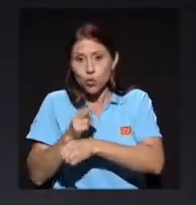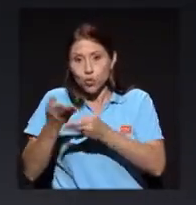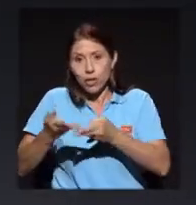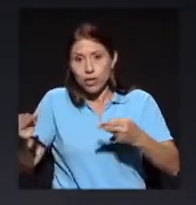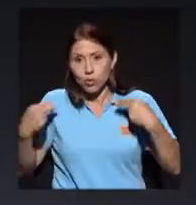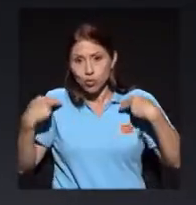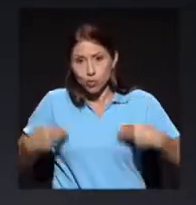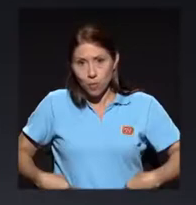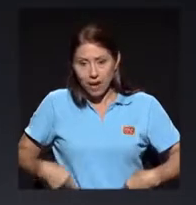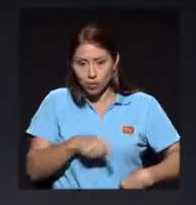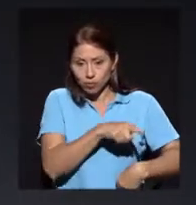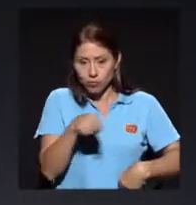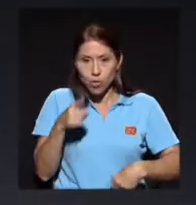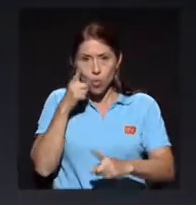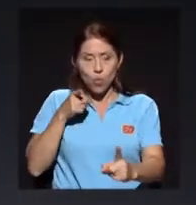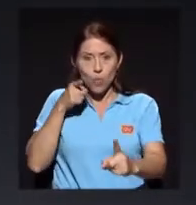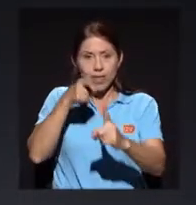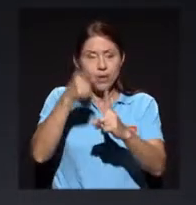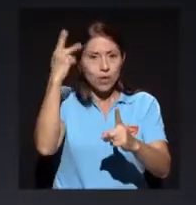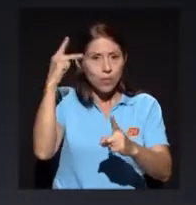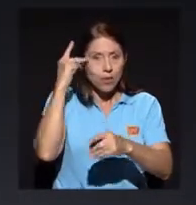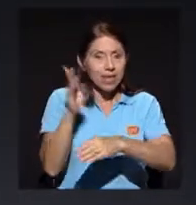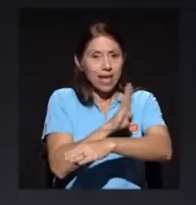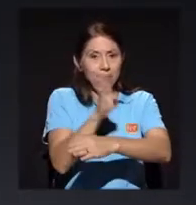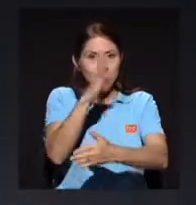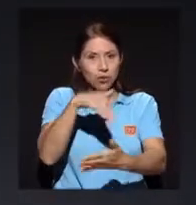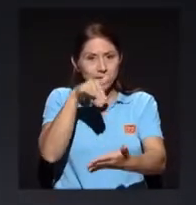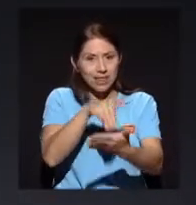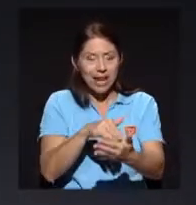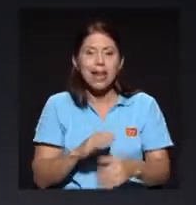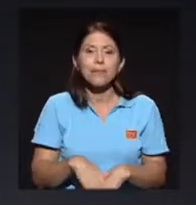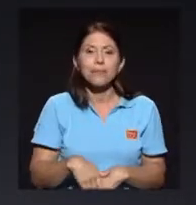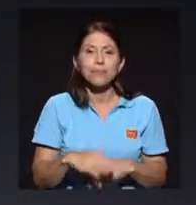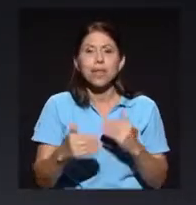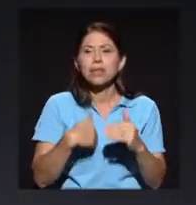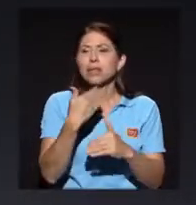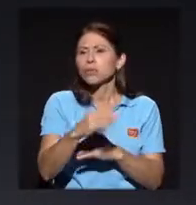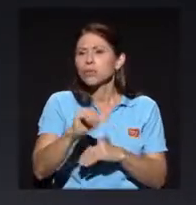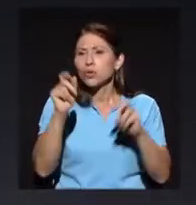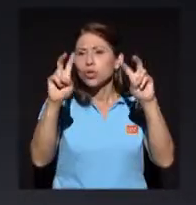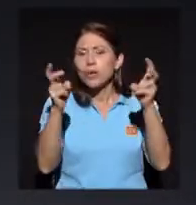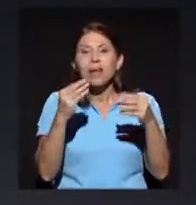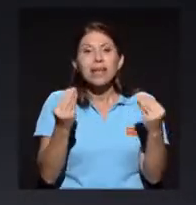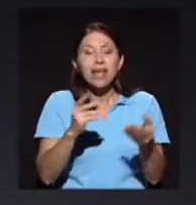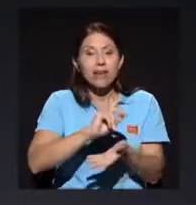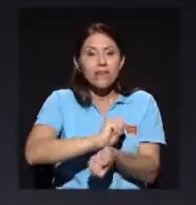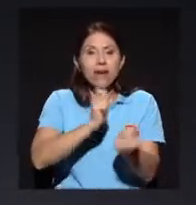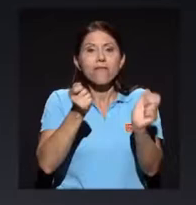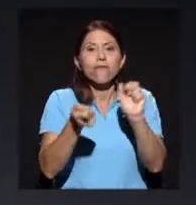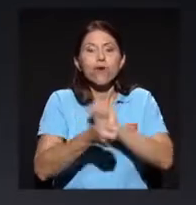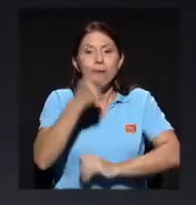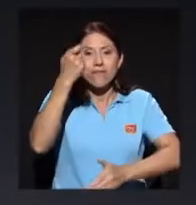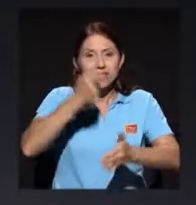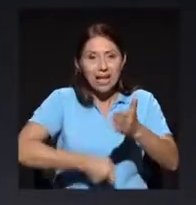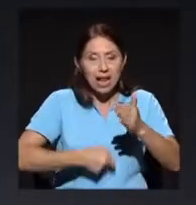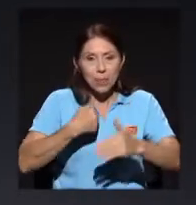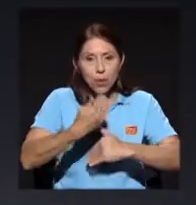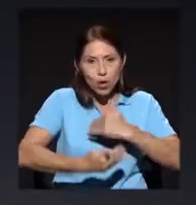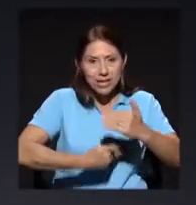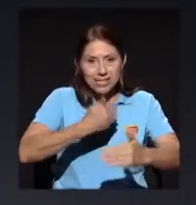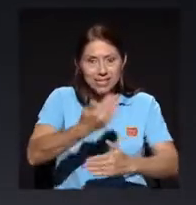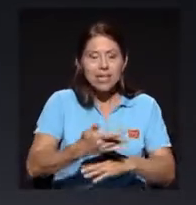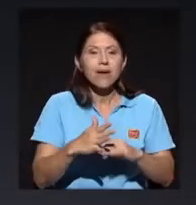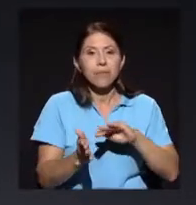será un objetivo de la política del banco central después viene la reforma fiscal progresiva la reforma del